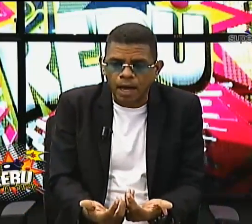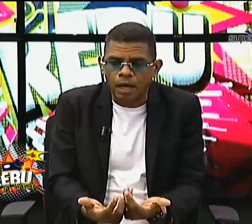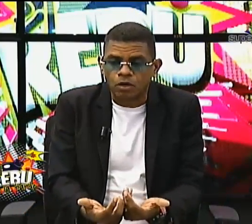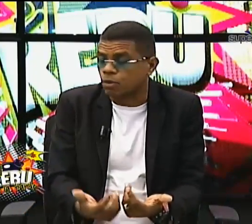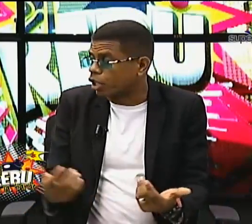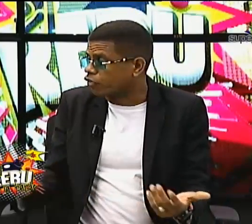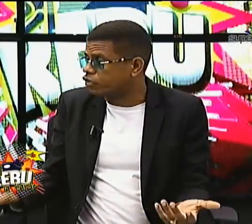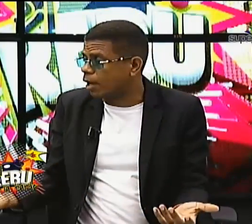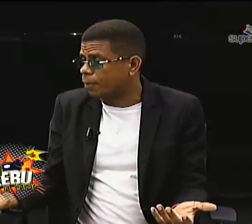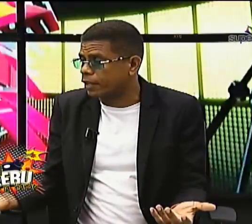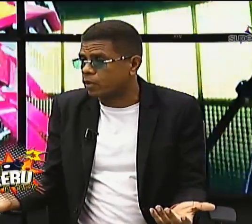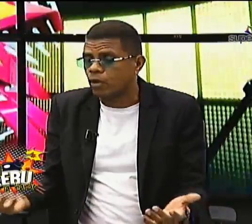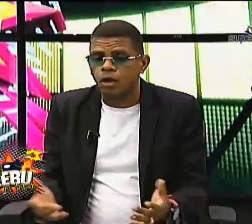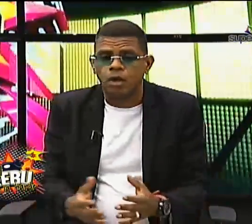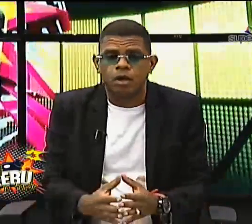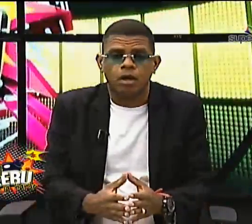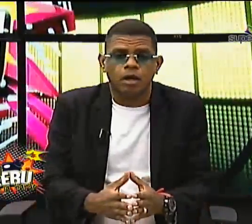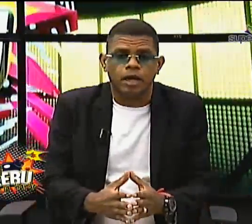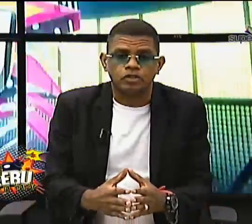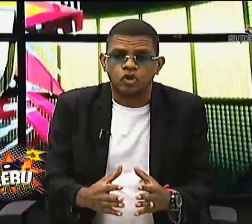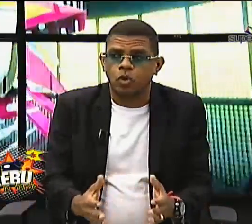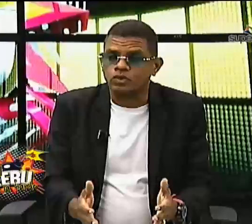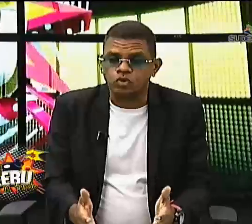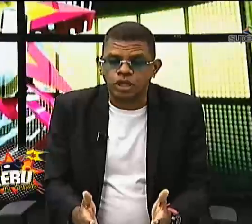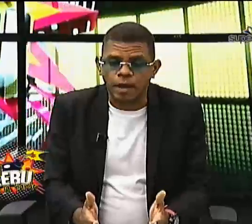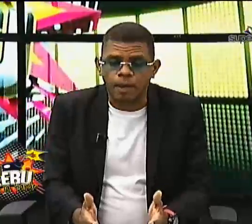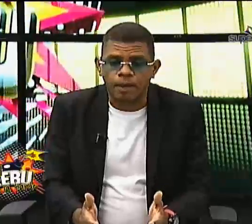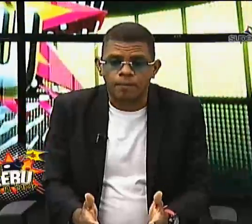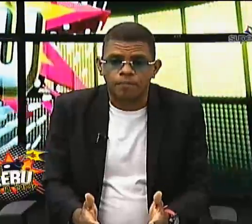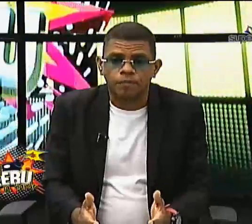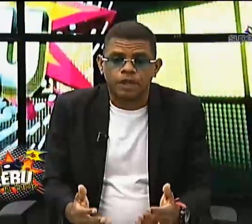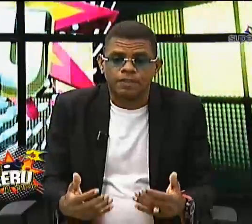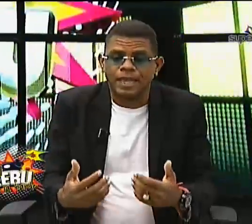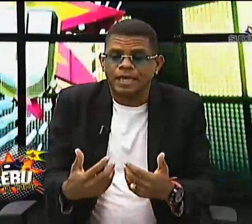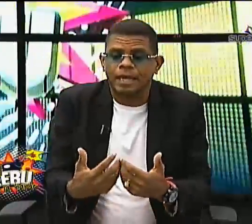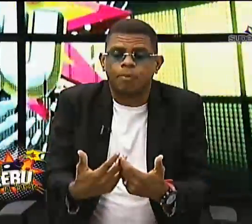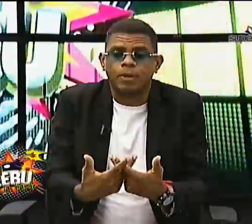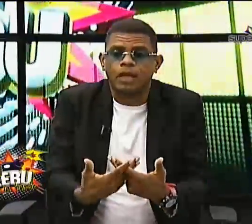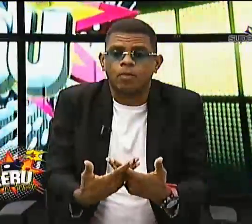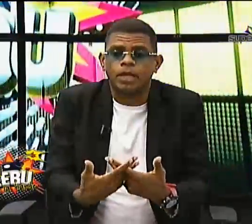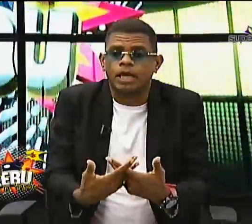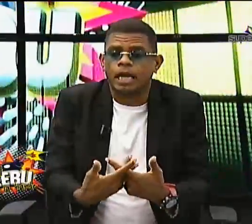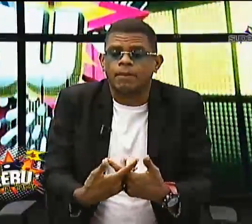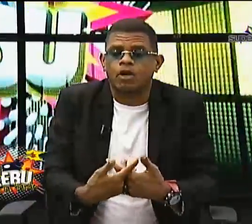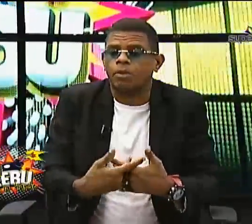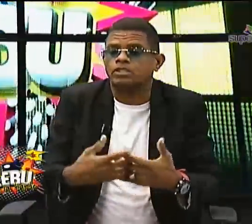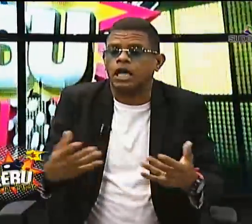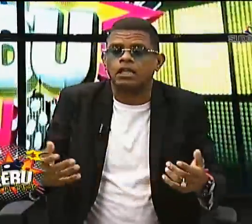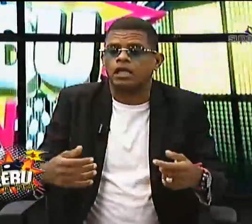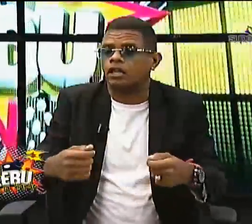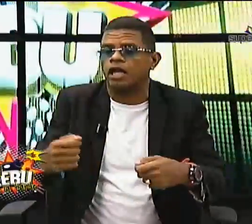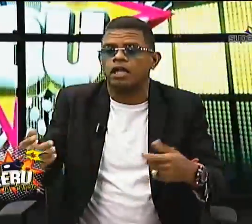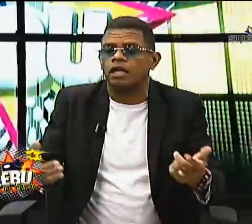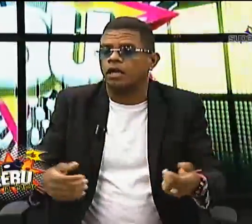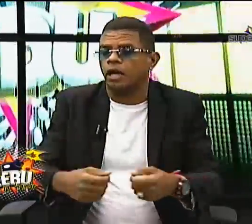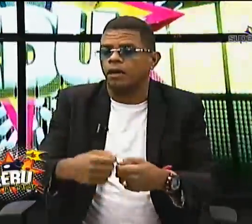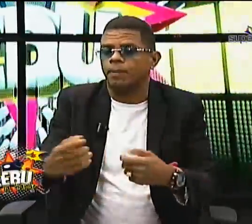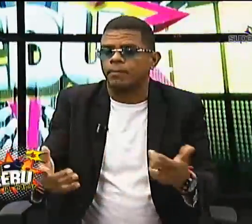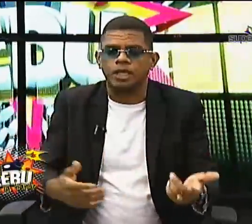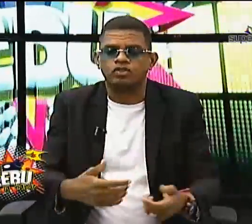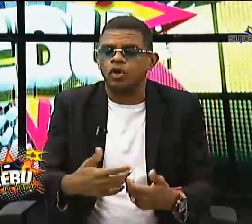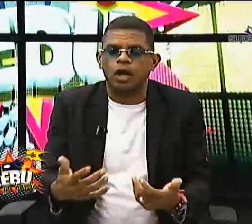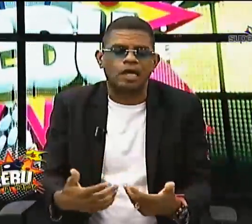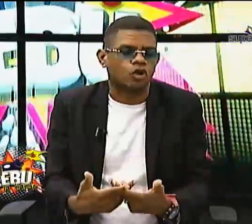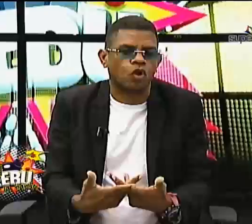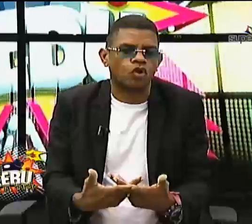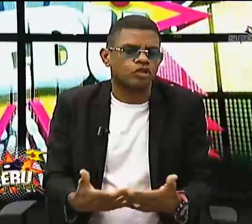tema, como te decía Pedro, eso no es un tema de que República Dominicana va a comenzar de que a darle